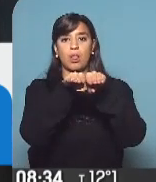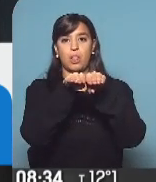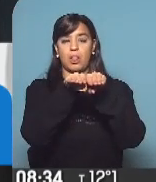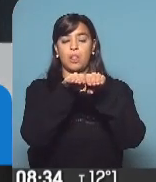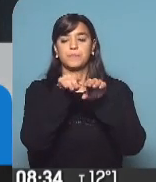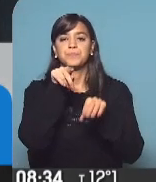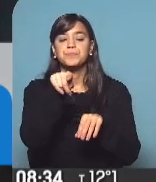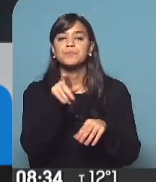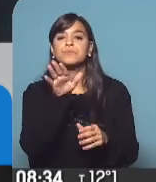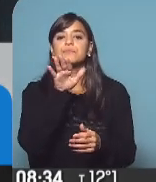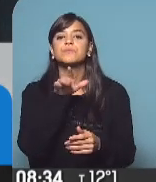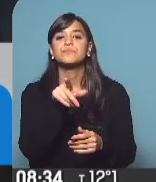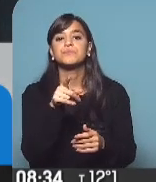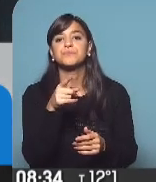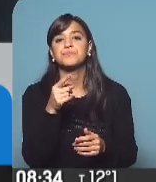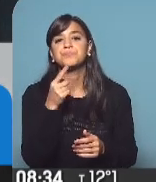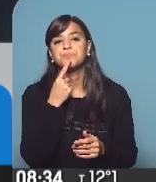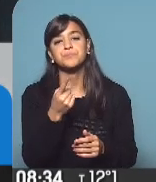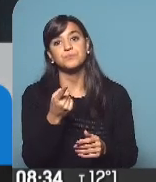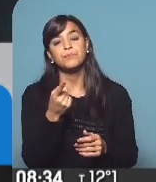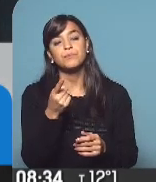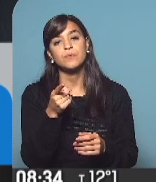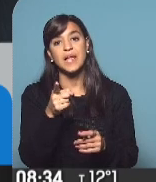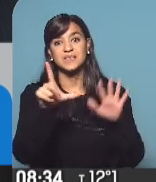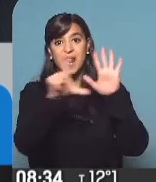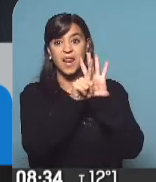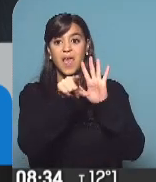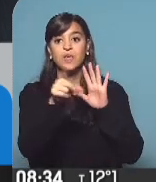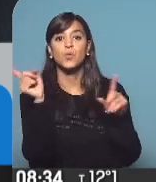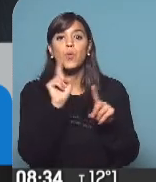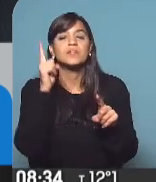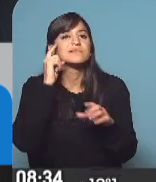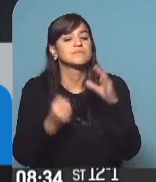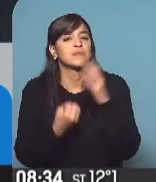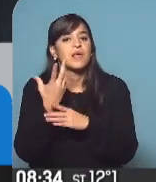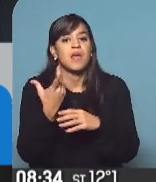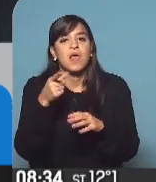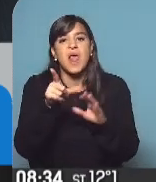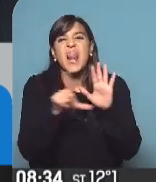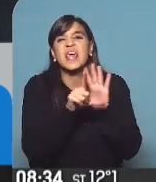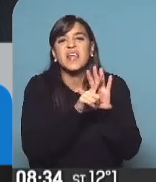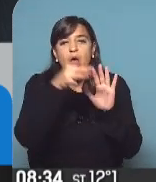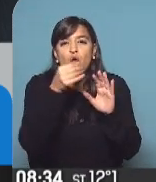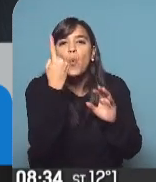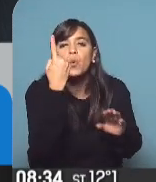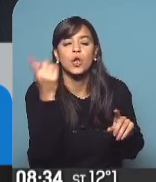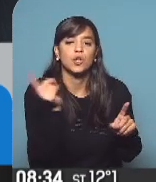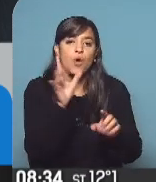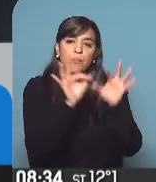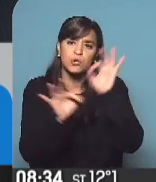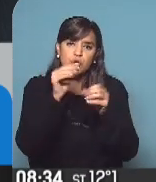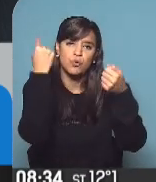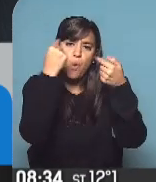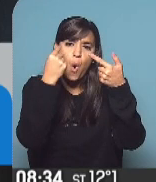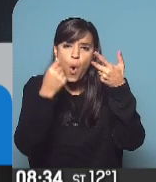un concepto que lo han planteado quiero decirlo porque esta ley no fue obra de ningún legislador en particular había proyecto en muchos